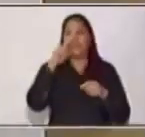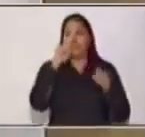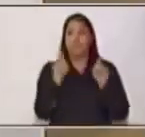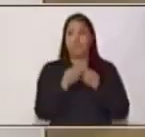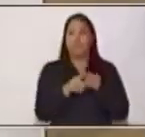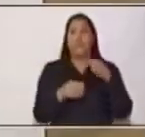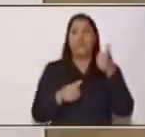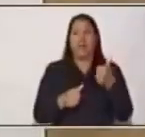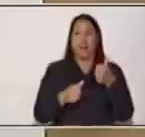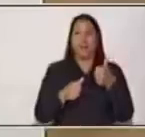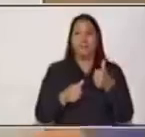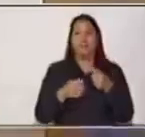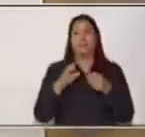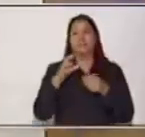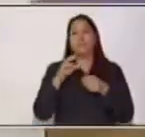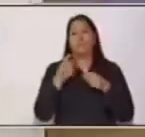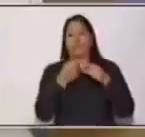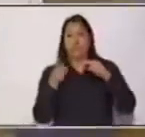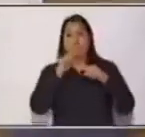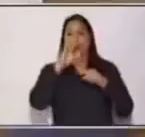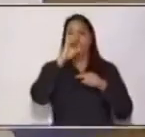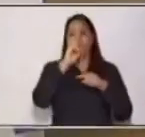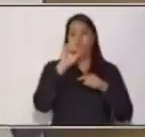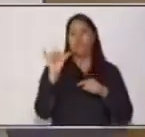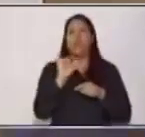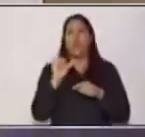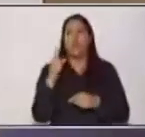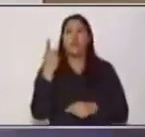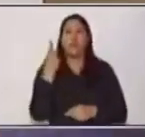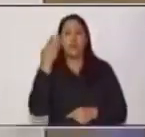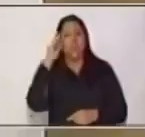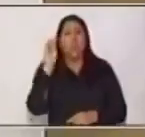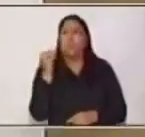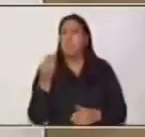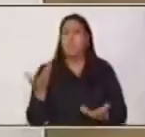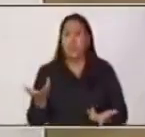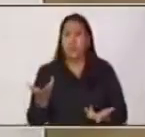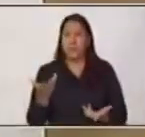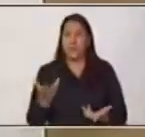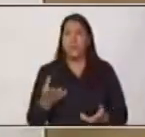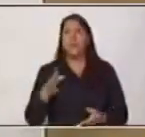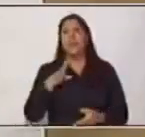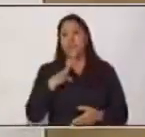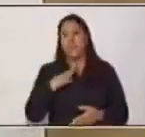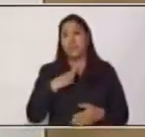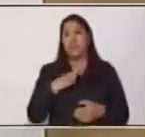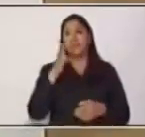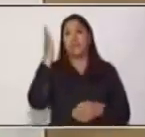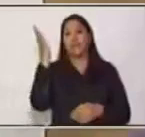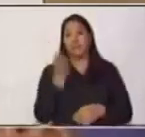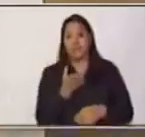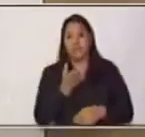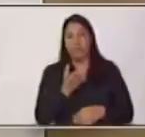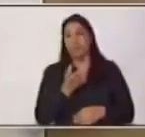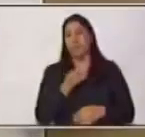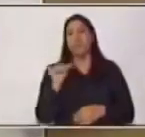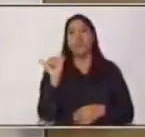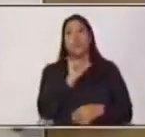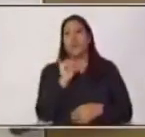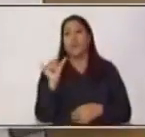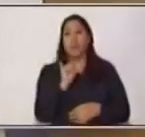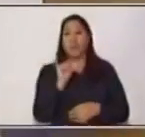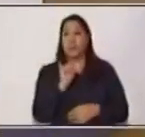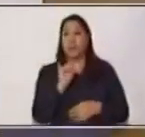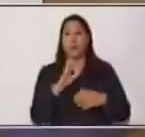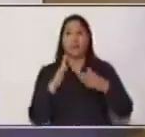1. ¿Por qué? Porque resultan de una fracción aparente, en la que